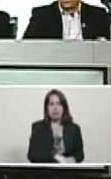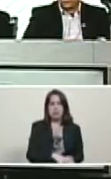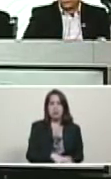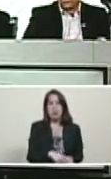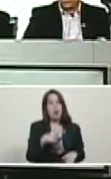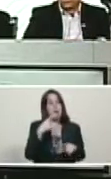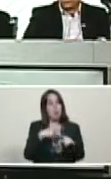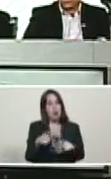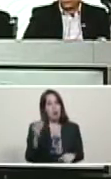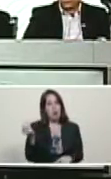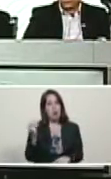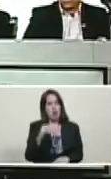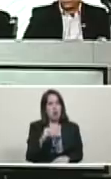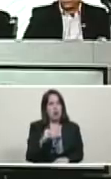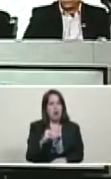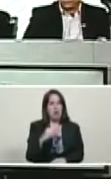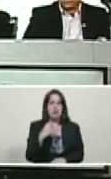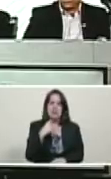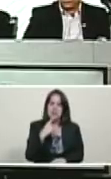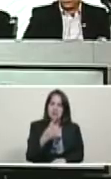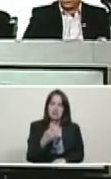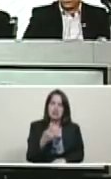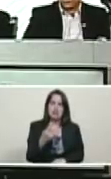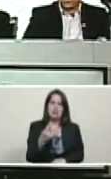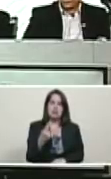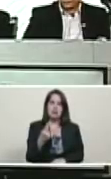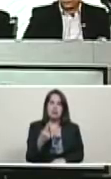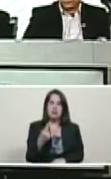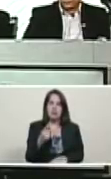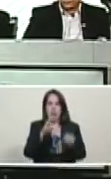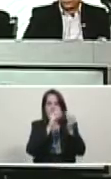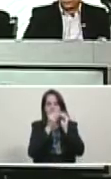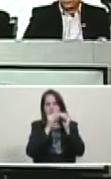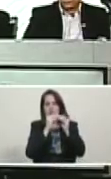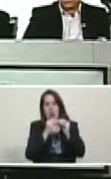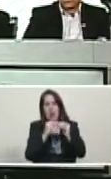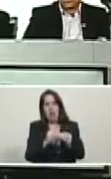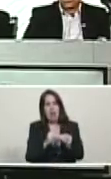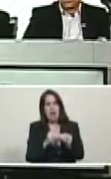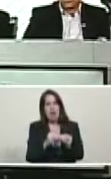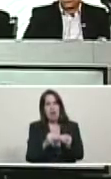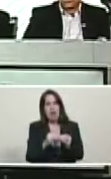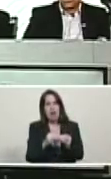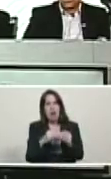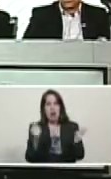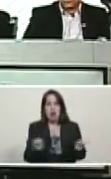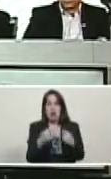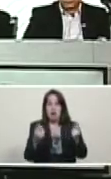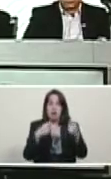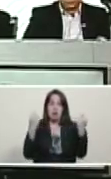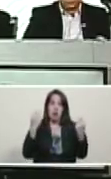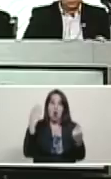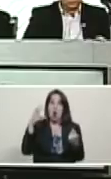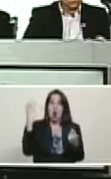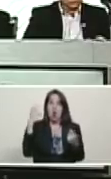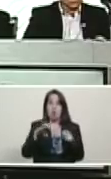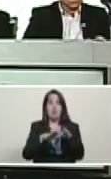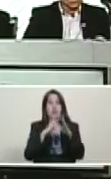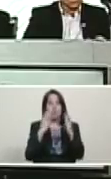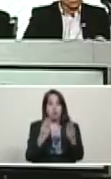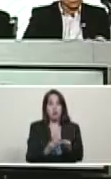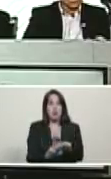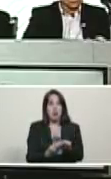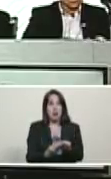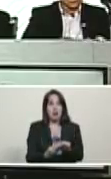también han sido editadas publicadas en la televisión colombiana y mundial